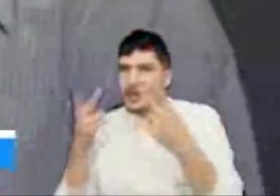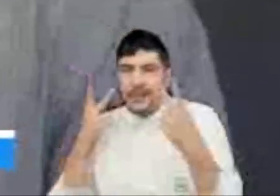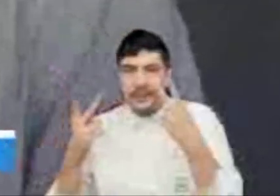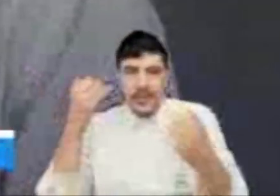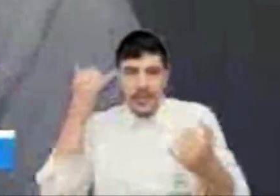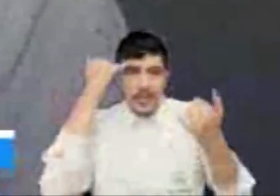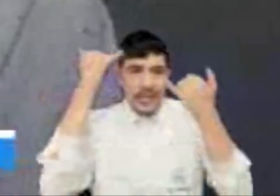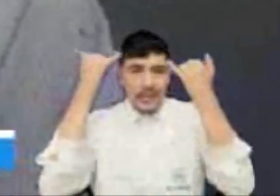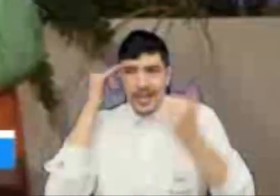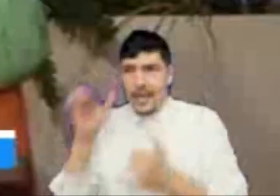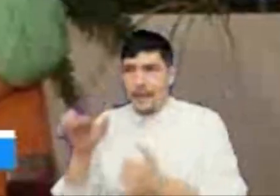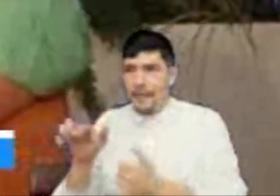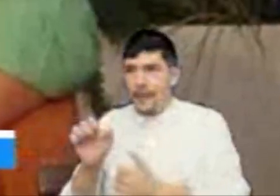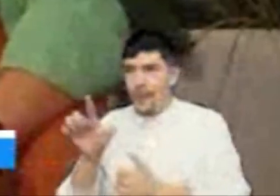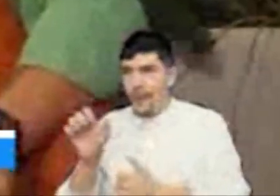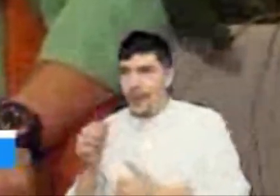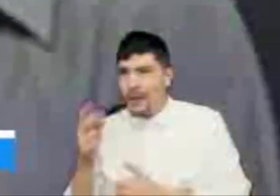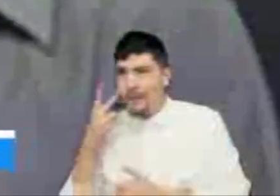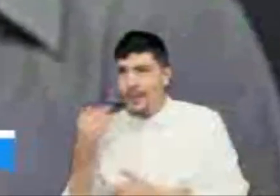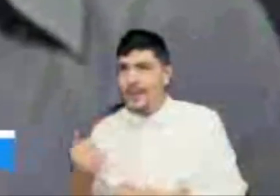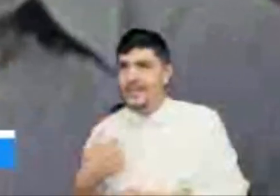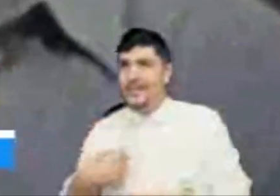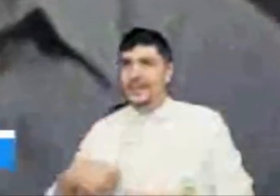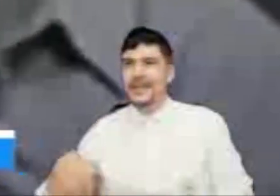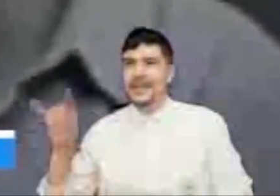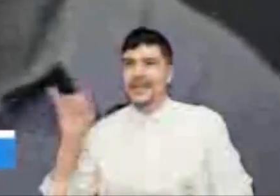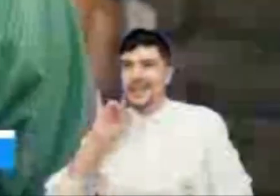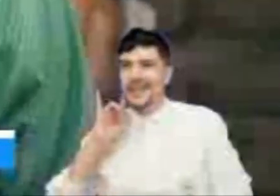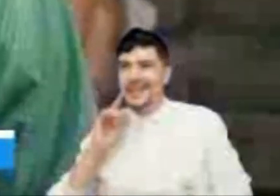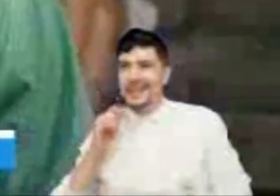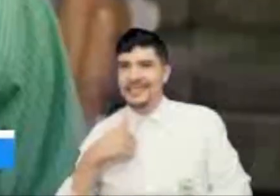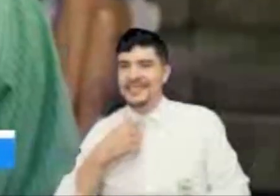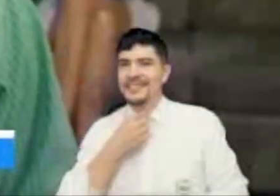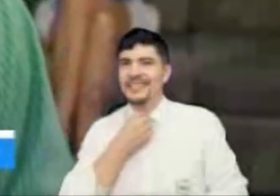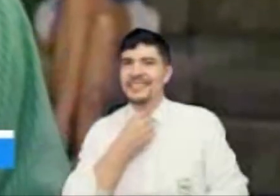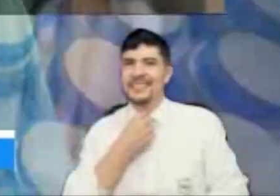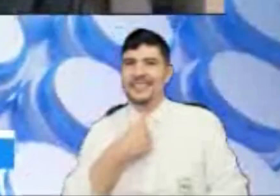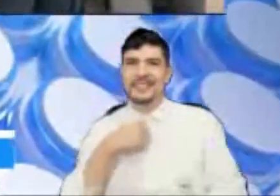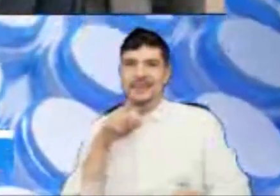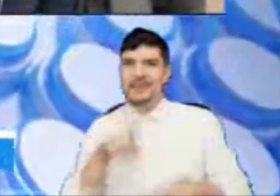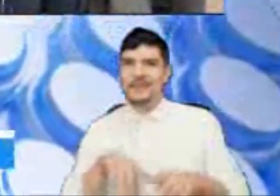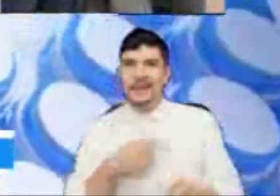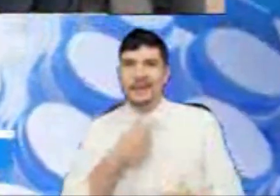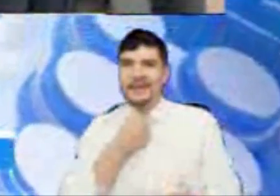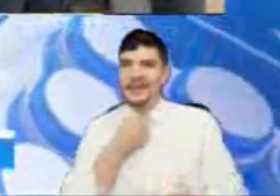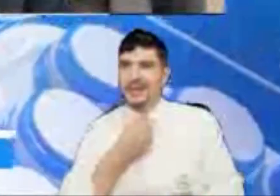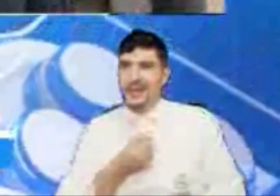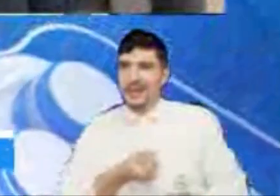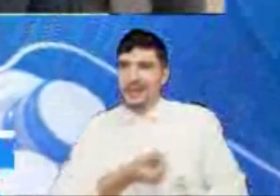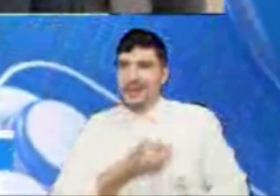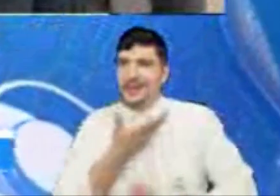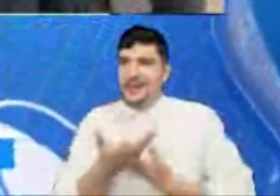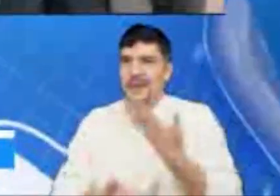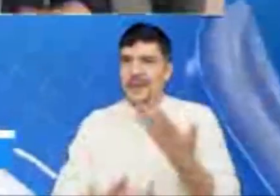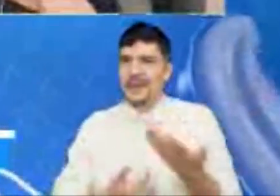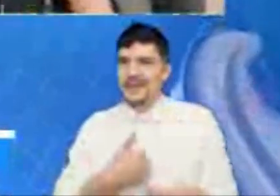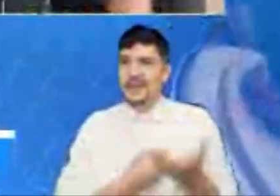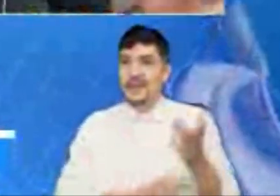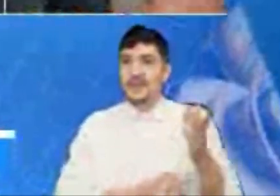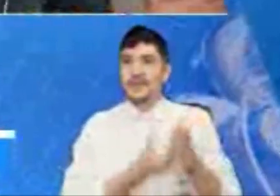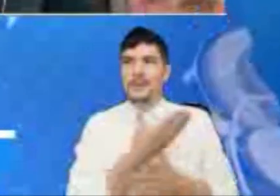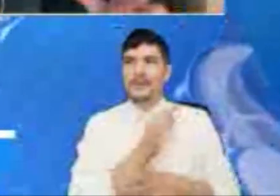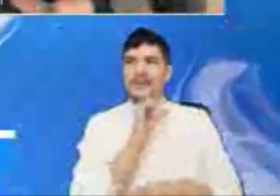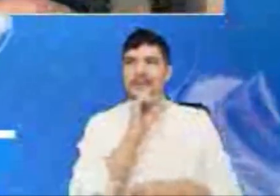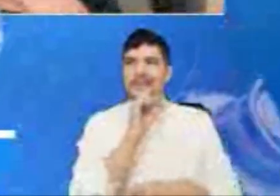Acevedo. Yo me reía mentalmente, yo decía, no puedo soltar la carcajada en este momento, Dios, que soy nuevecito. Pero fue